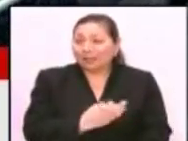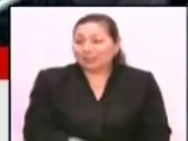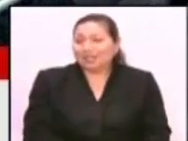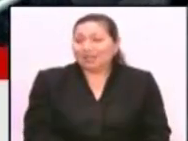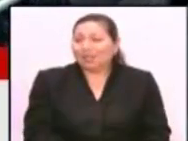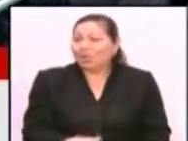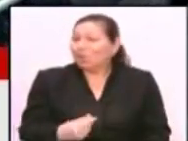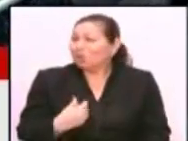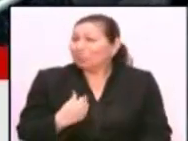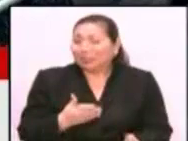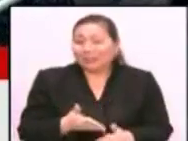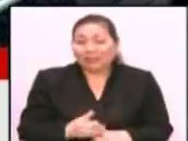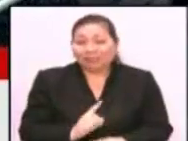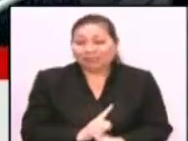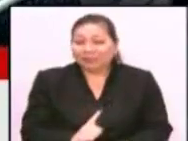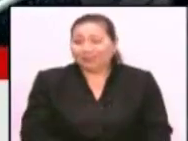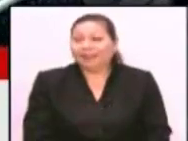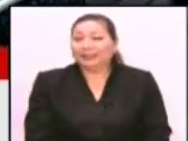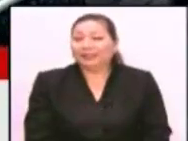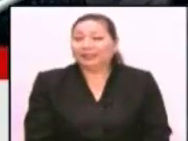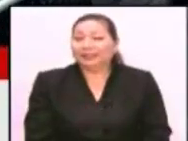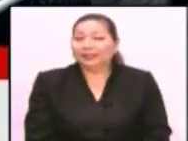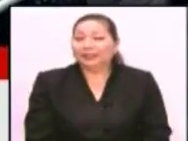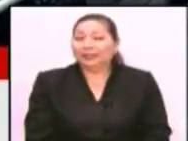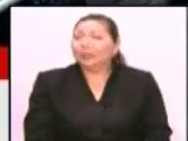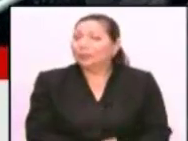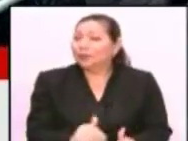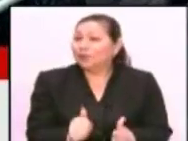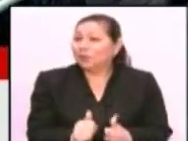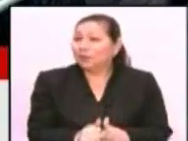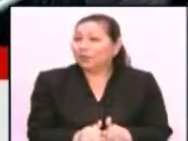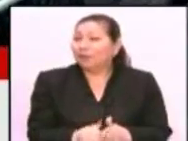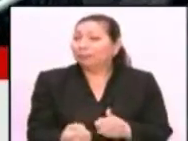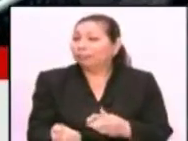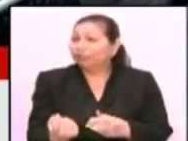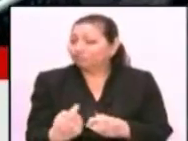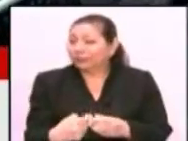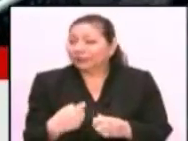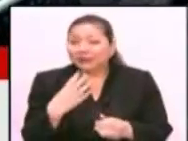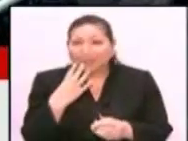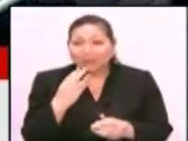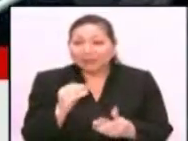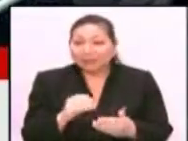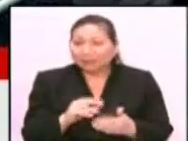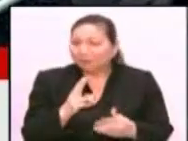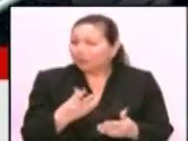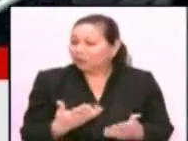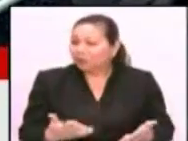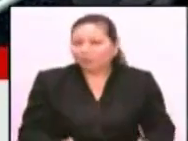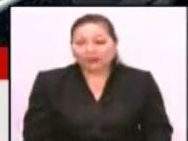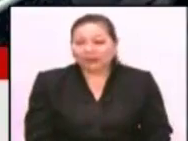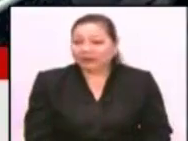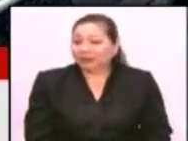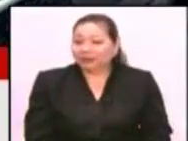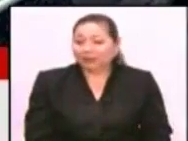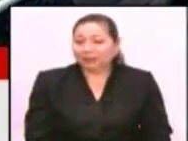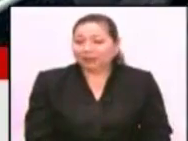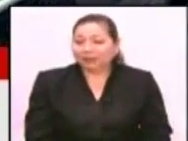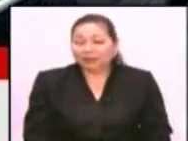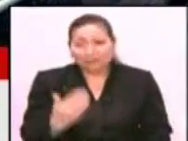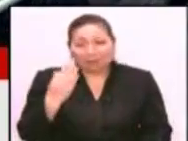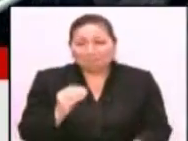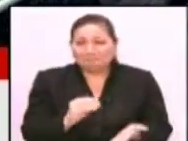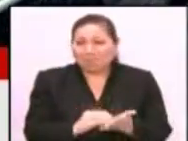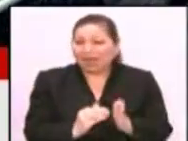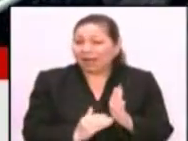donde no se puede entrar. Y de todo eso he recogido con experiencia de que en el Perú no está la patología criminal